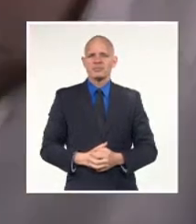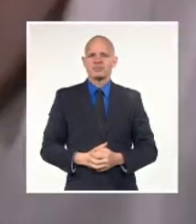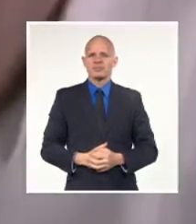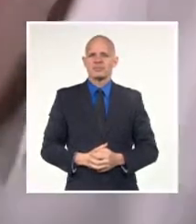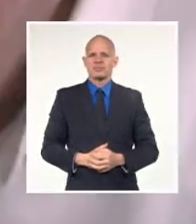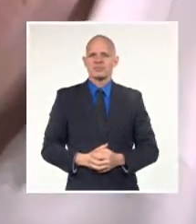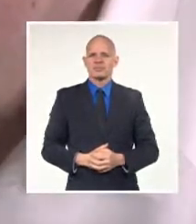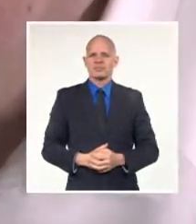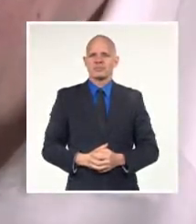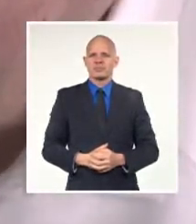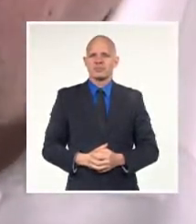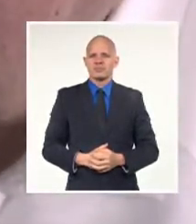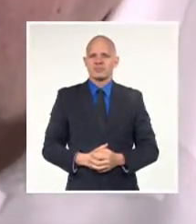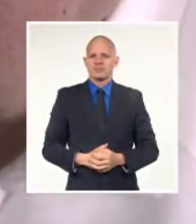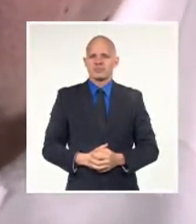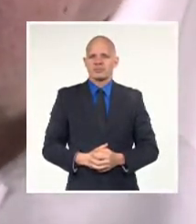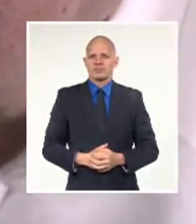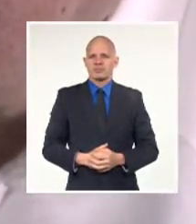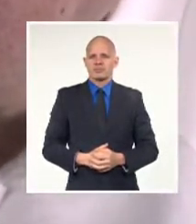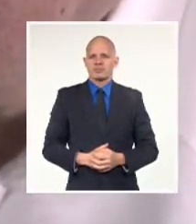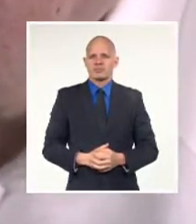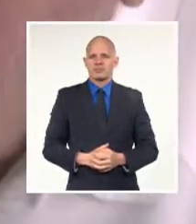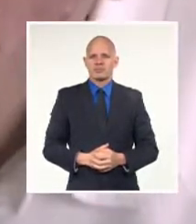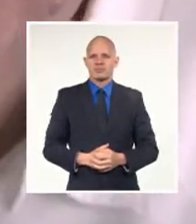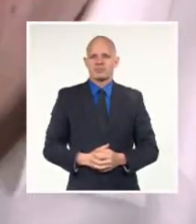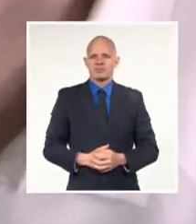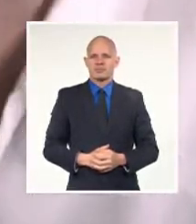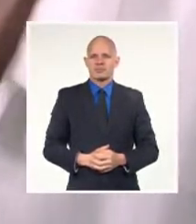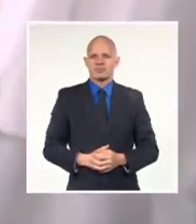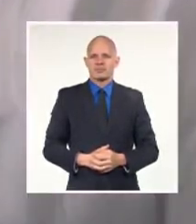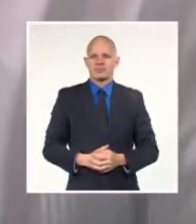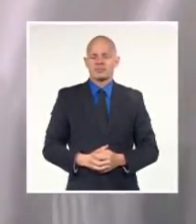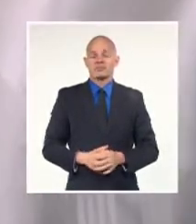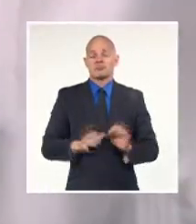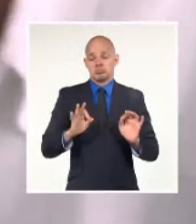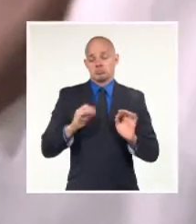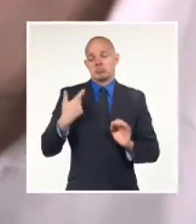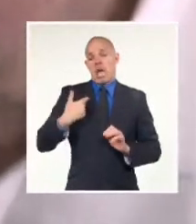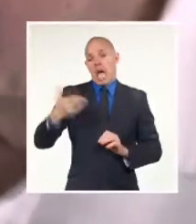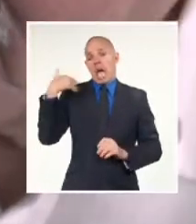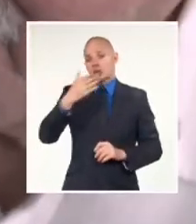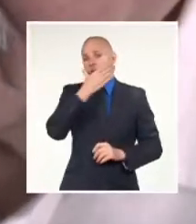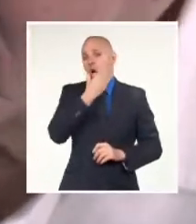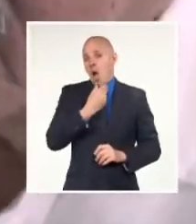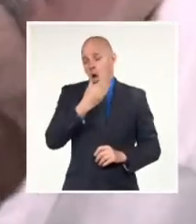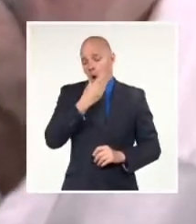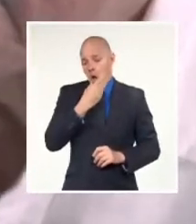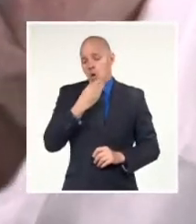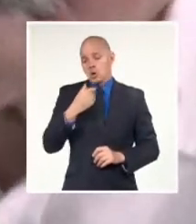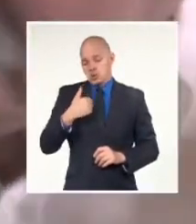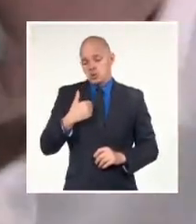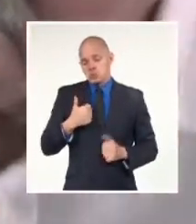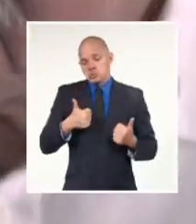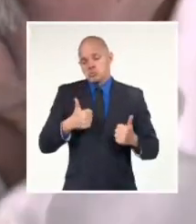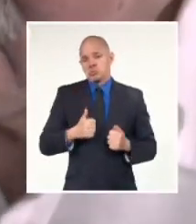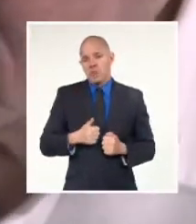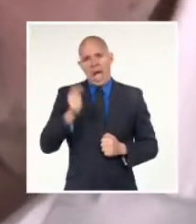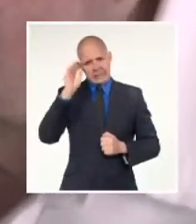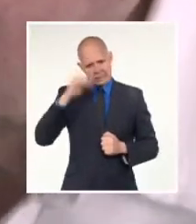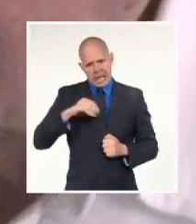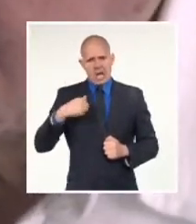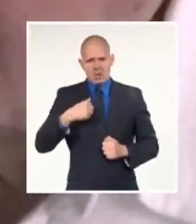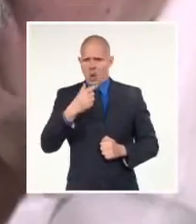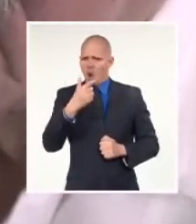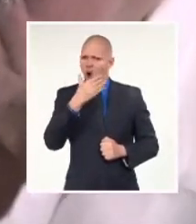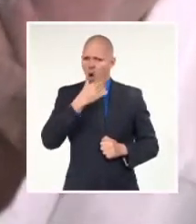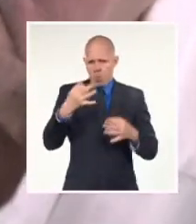Yo me siento orgulloso que fui capaz de joven y a mí me gustaba el mambo como cualquiera. Tú sabes, y no